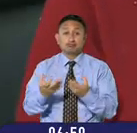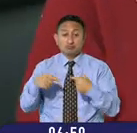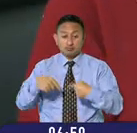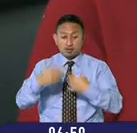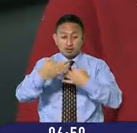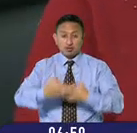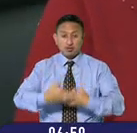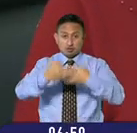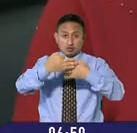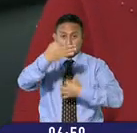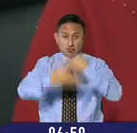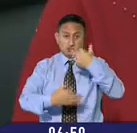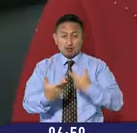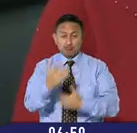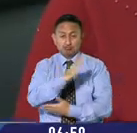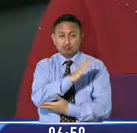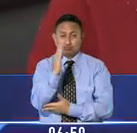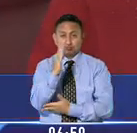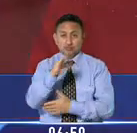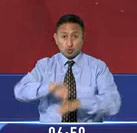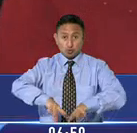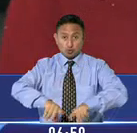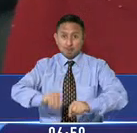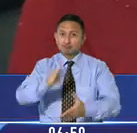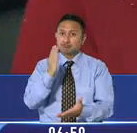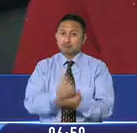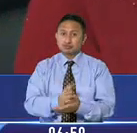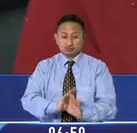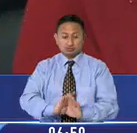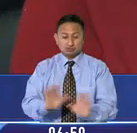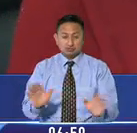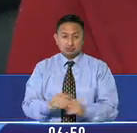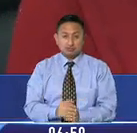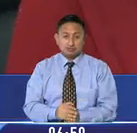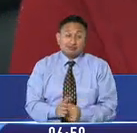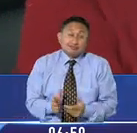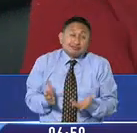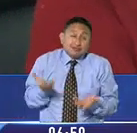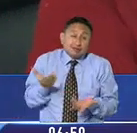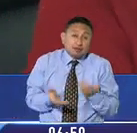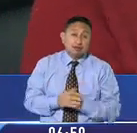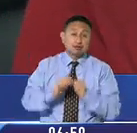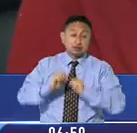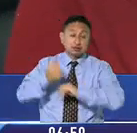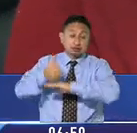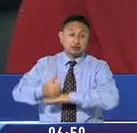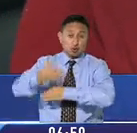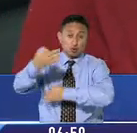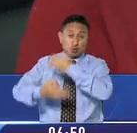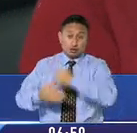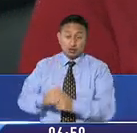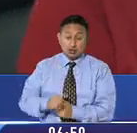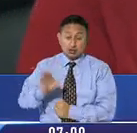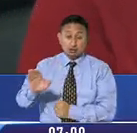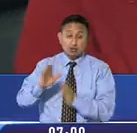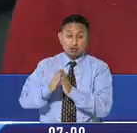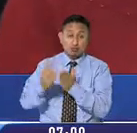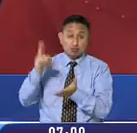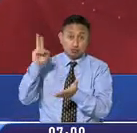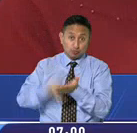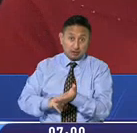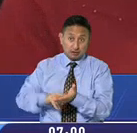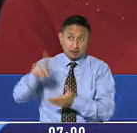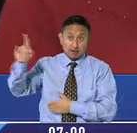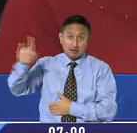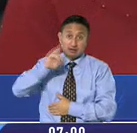justicia absolutamente limpia, sin corrupción. Y si hay, obviamente, jueces que han sido retirados la visa por parte